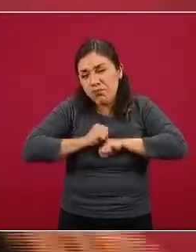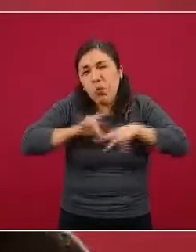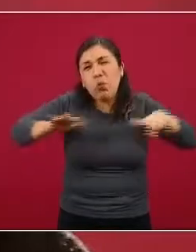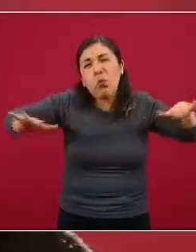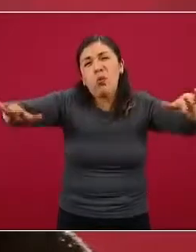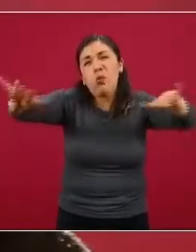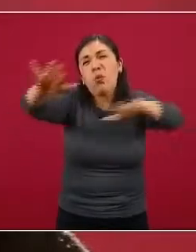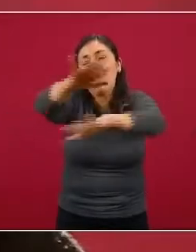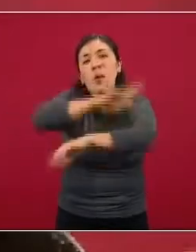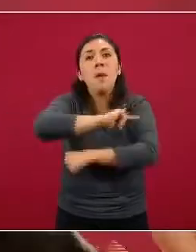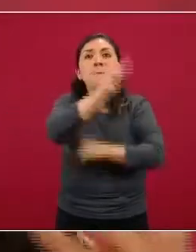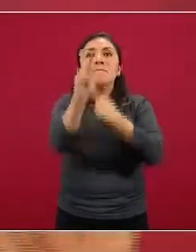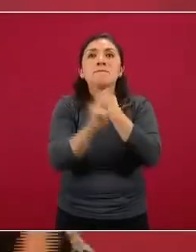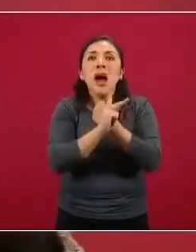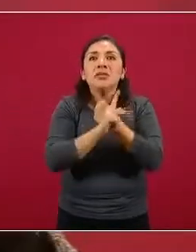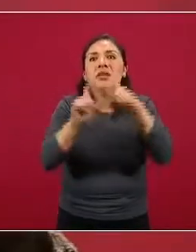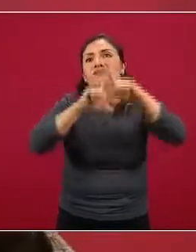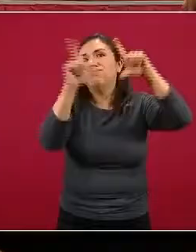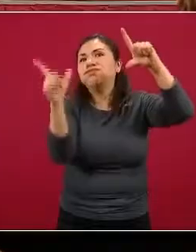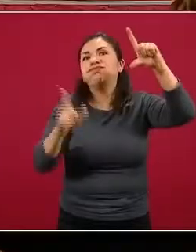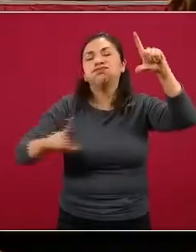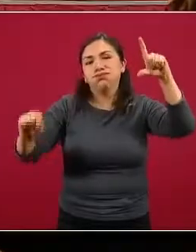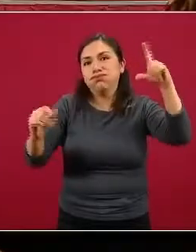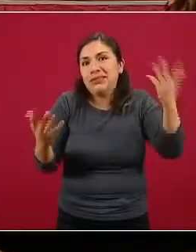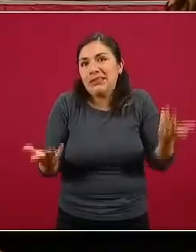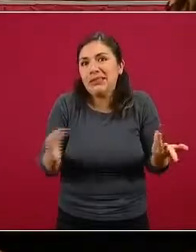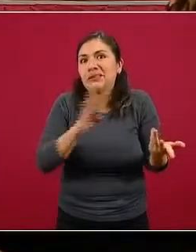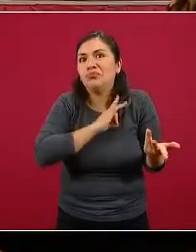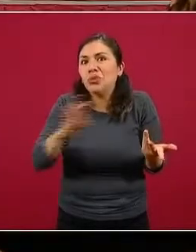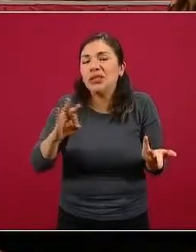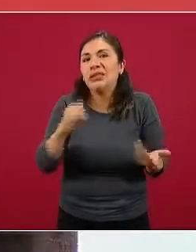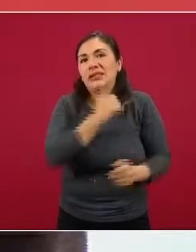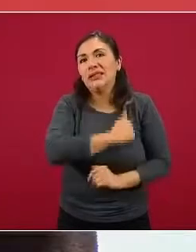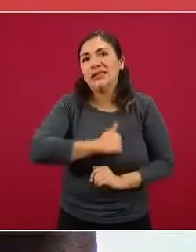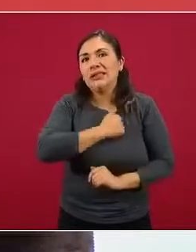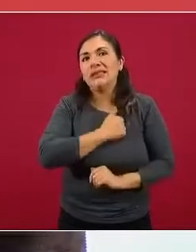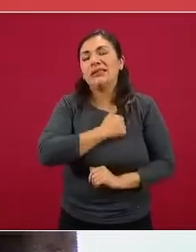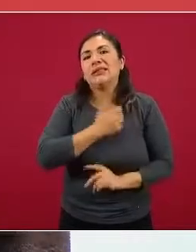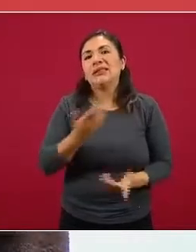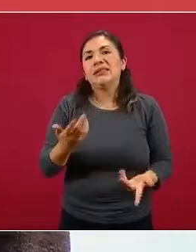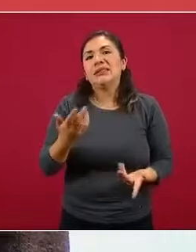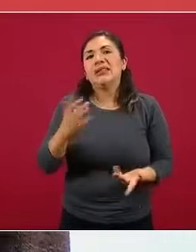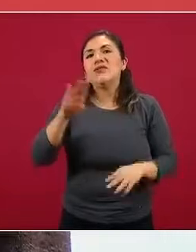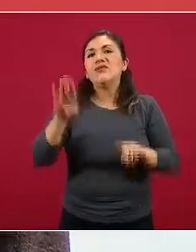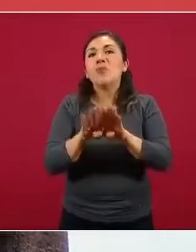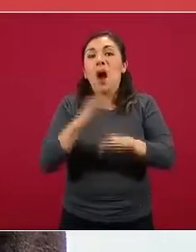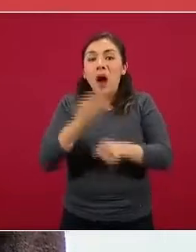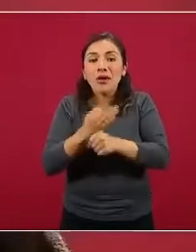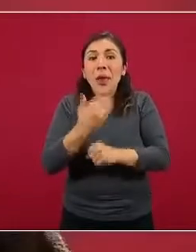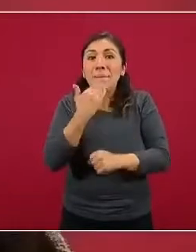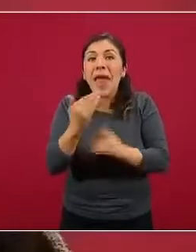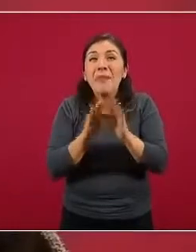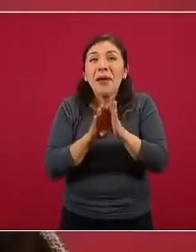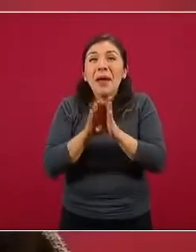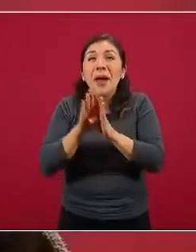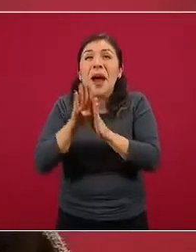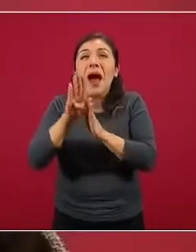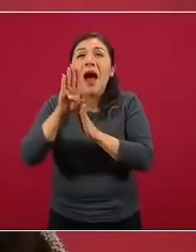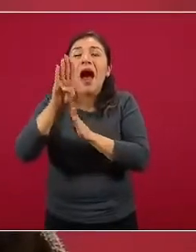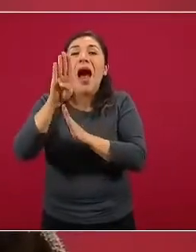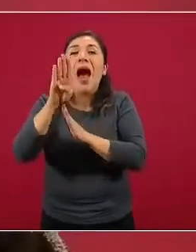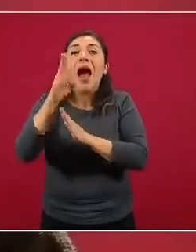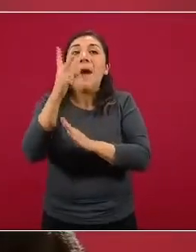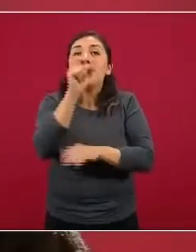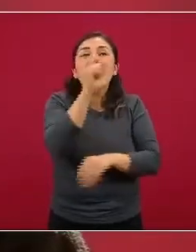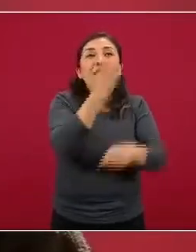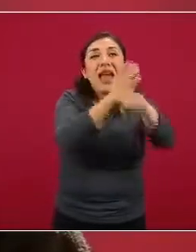a todo el país que lamentablemente podría revertir el éxito que se tiene en 20